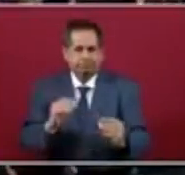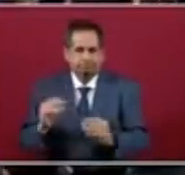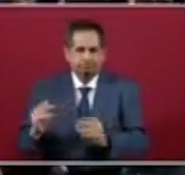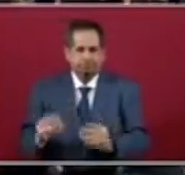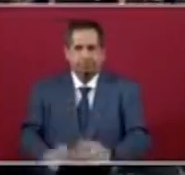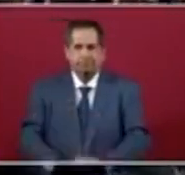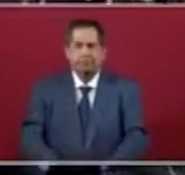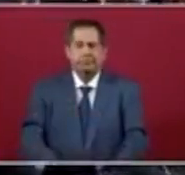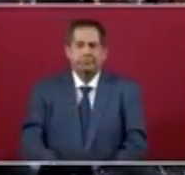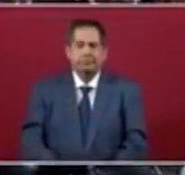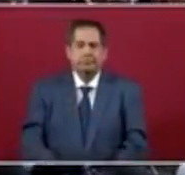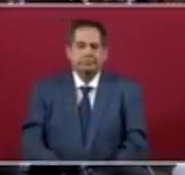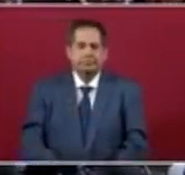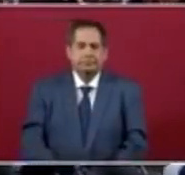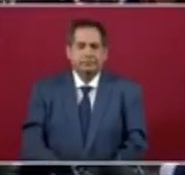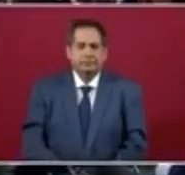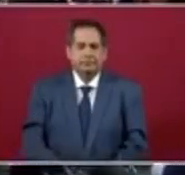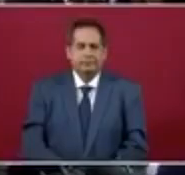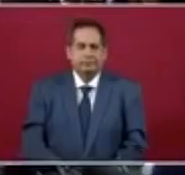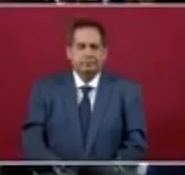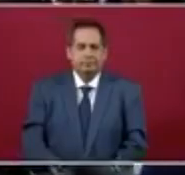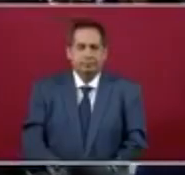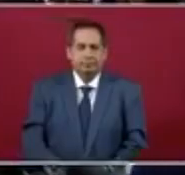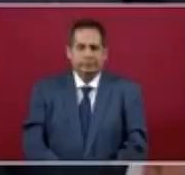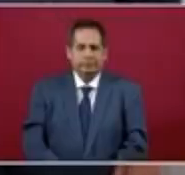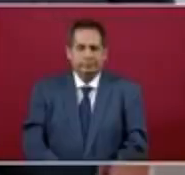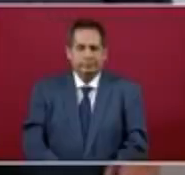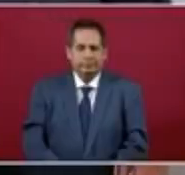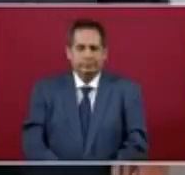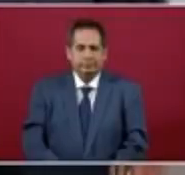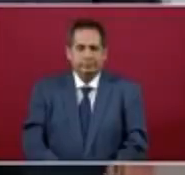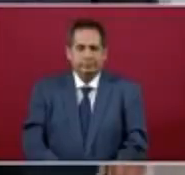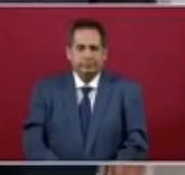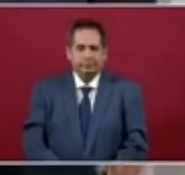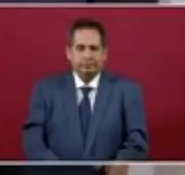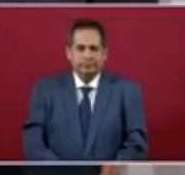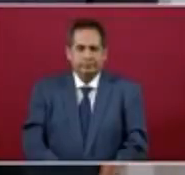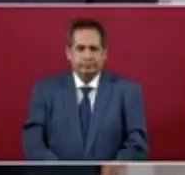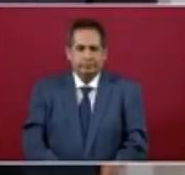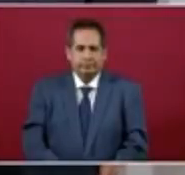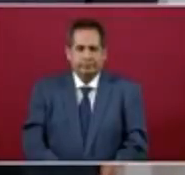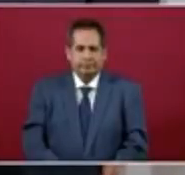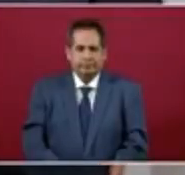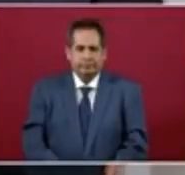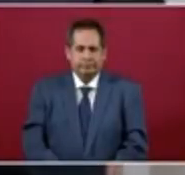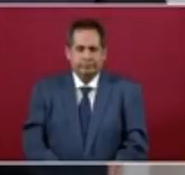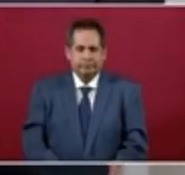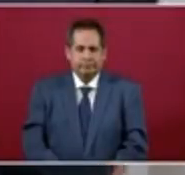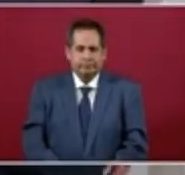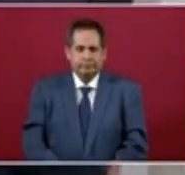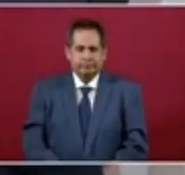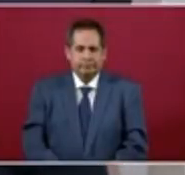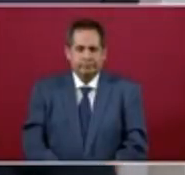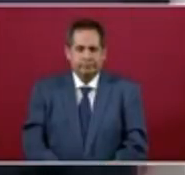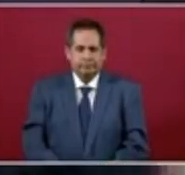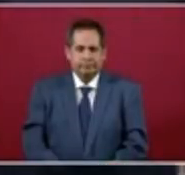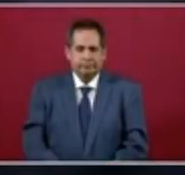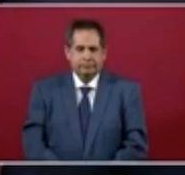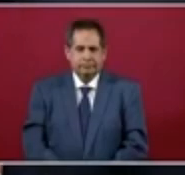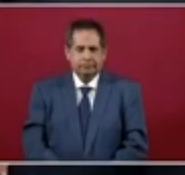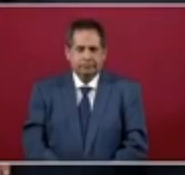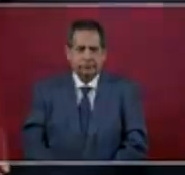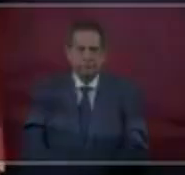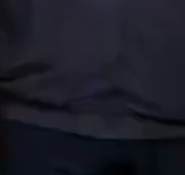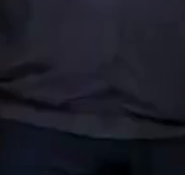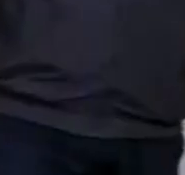Va a encontrar a los Chihuahua, Chihuahua y Sonora. Señor presidente, seguramente. Y el domingo, Baja